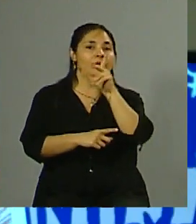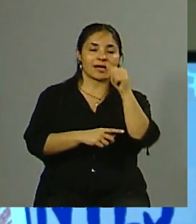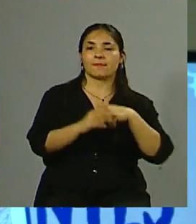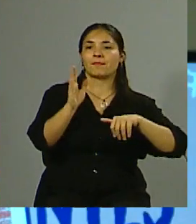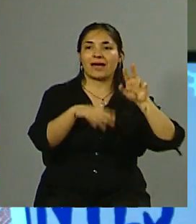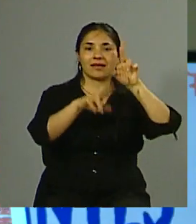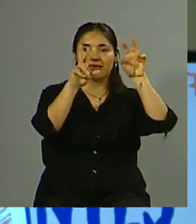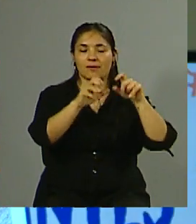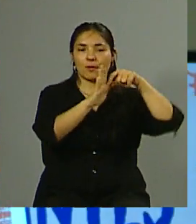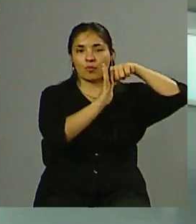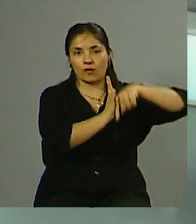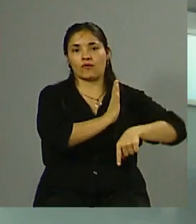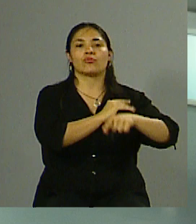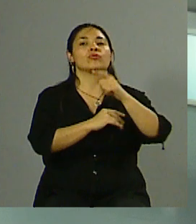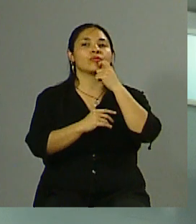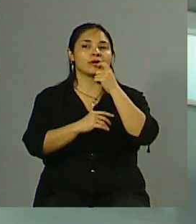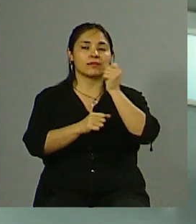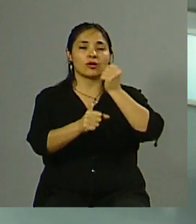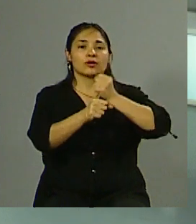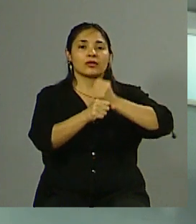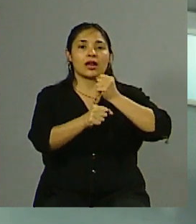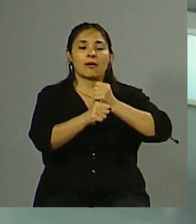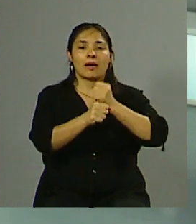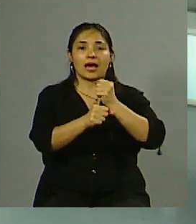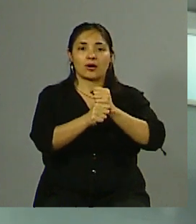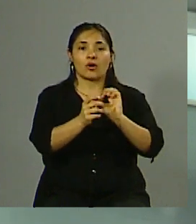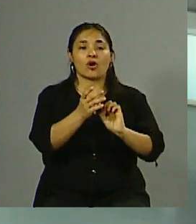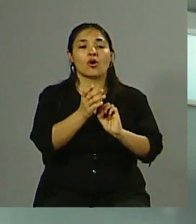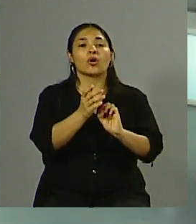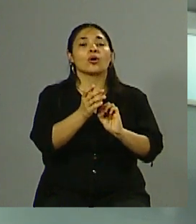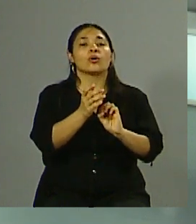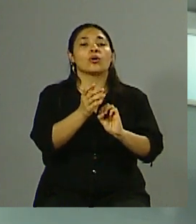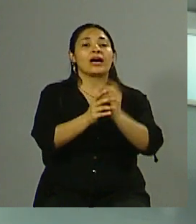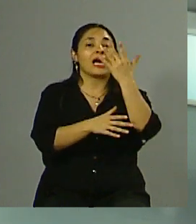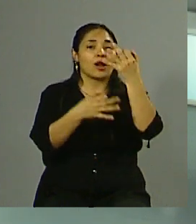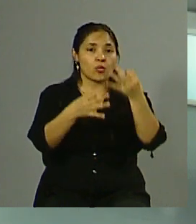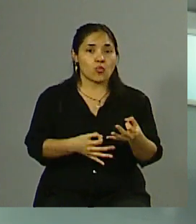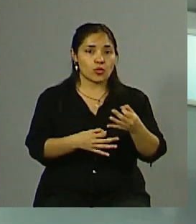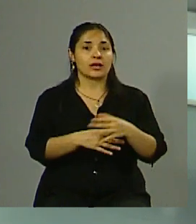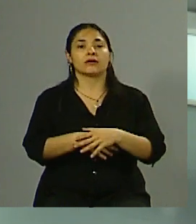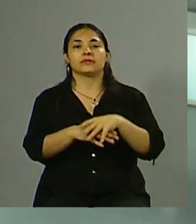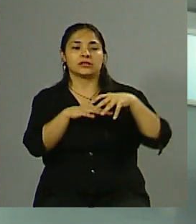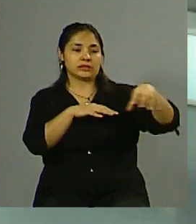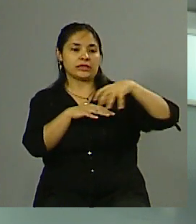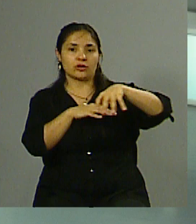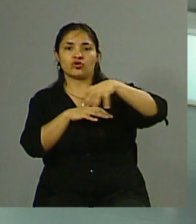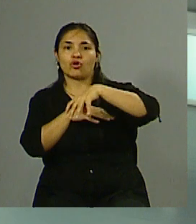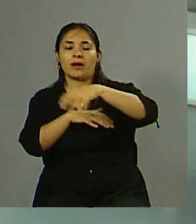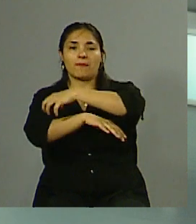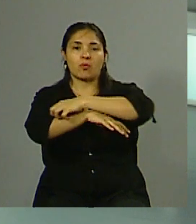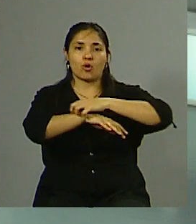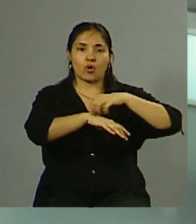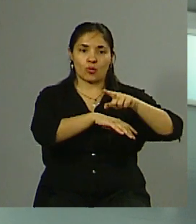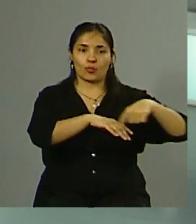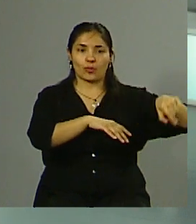el tema de fondo, que es si uno genera trabajo genuino, y creo que los diferentes sectores populares y más vulnerables